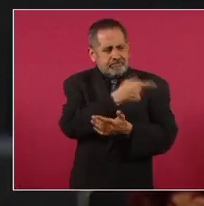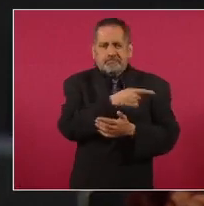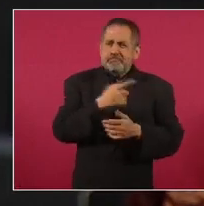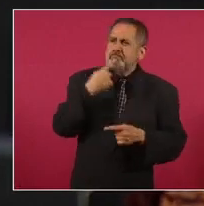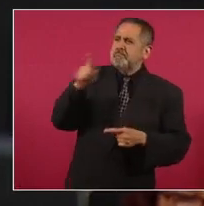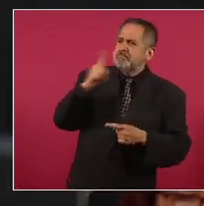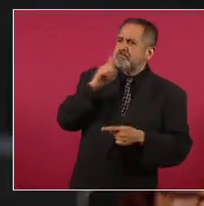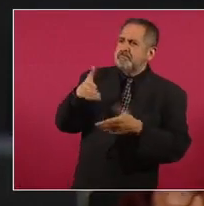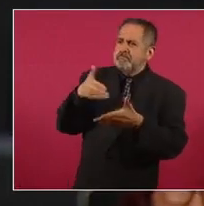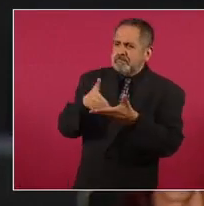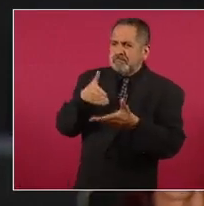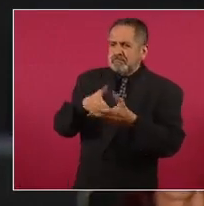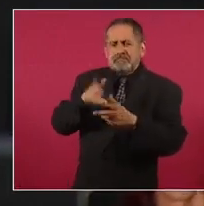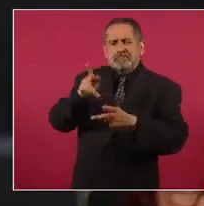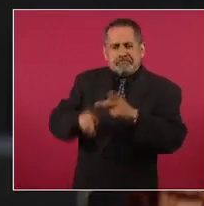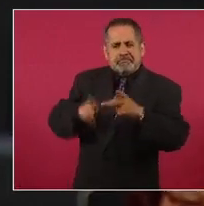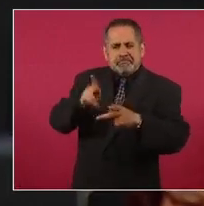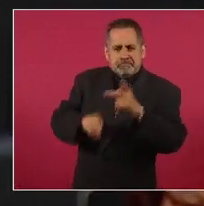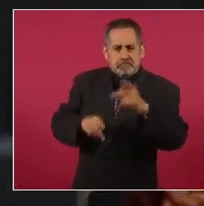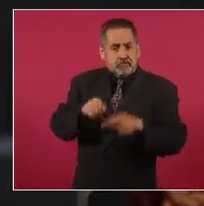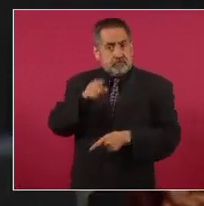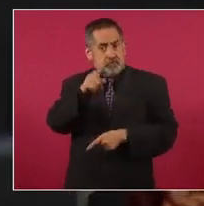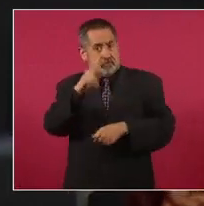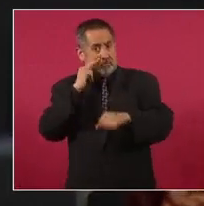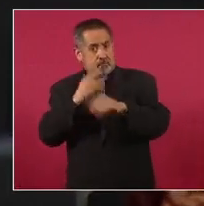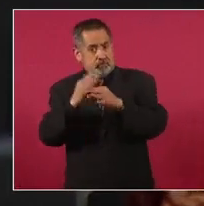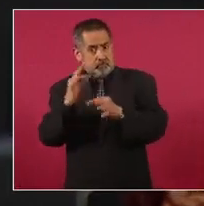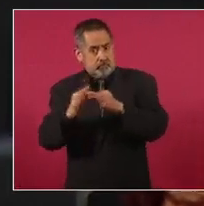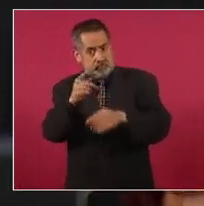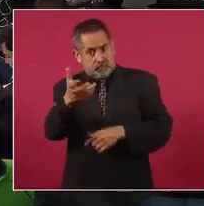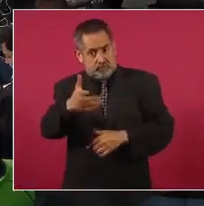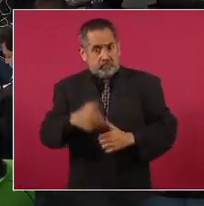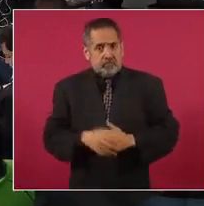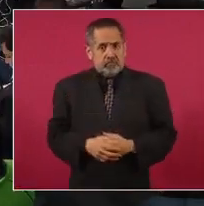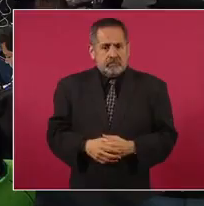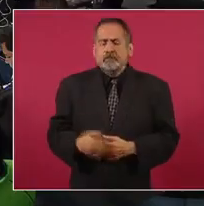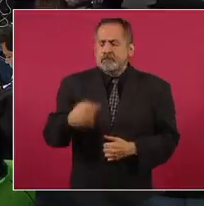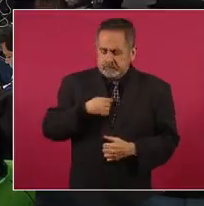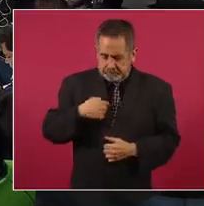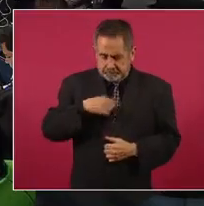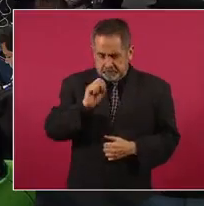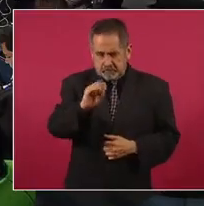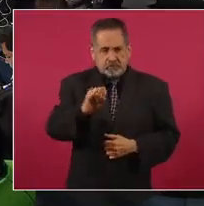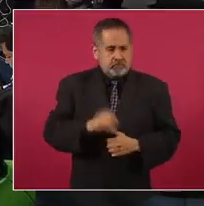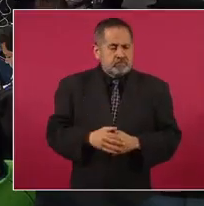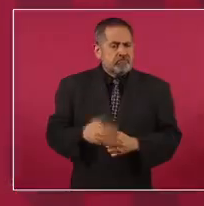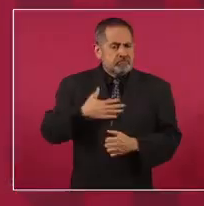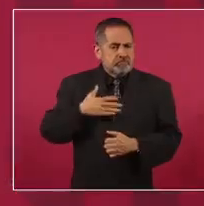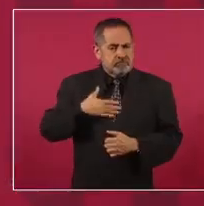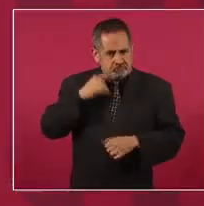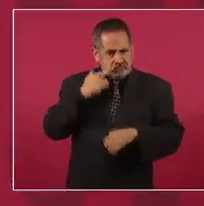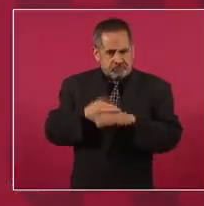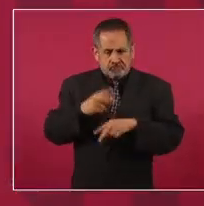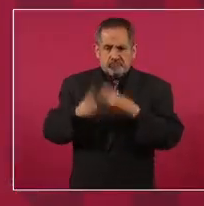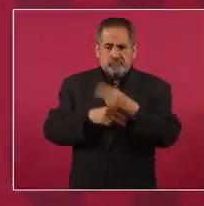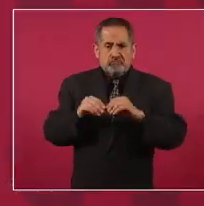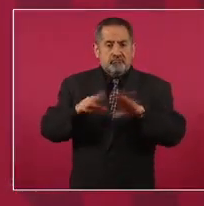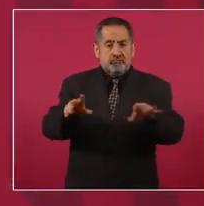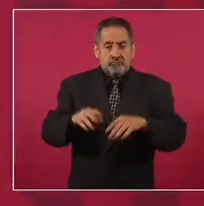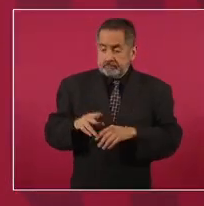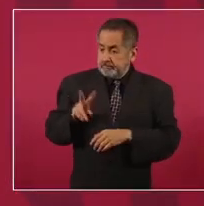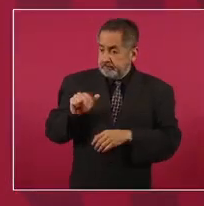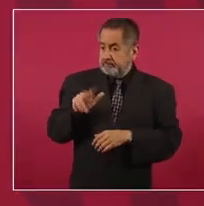pues, la resolución de esto? ¿Le tocará a usted, presidente? Sí, sí, porque vamos avanzando. Sí, por